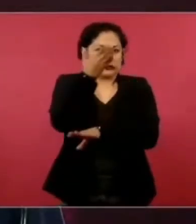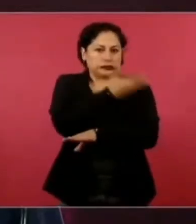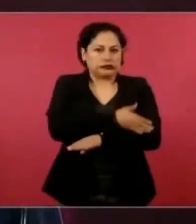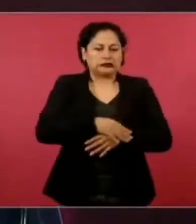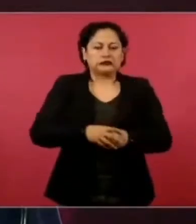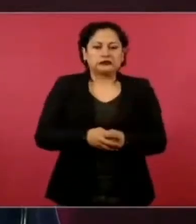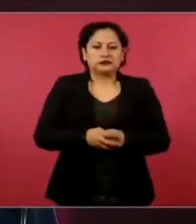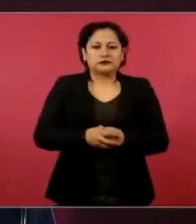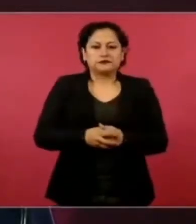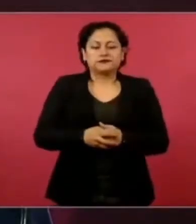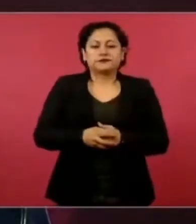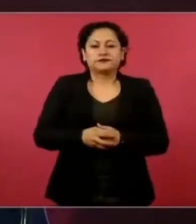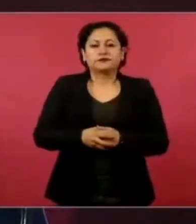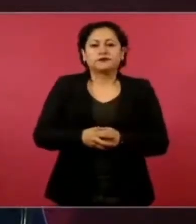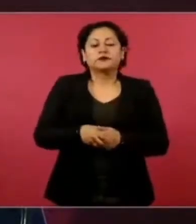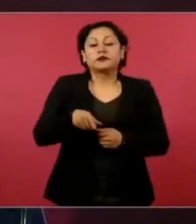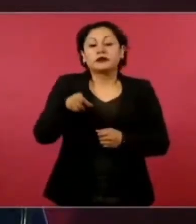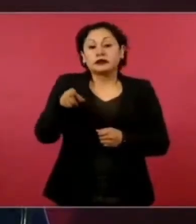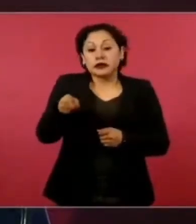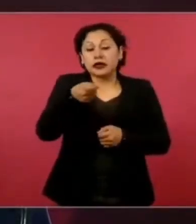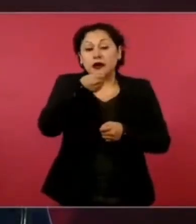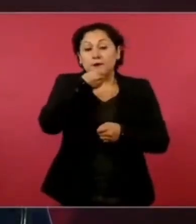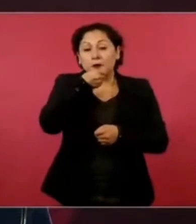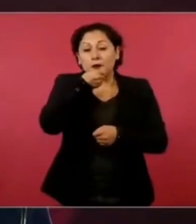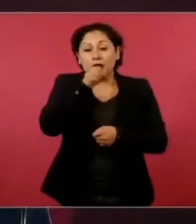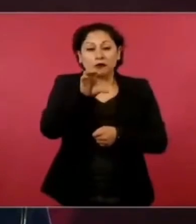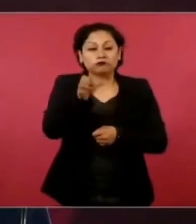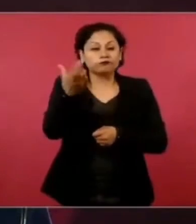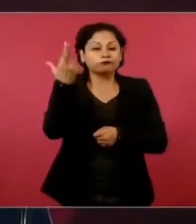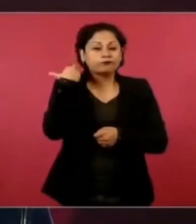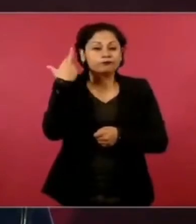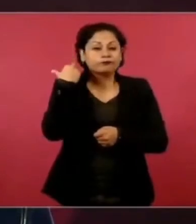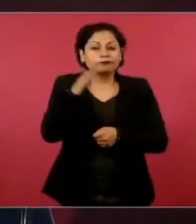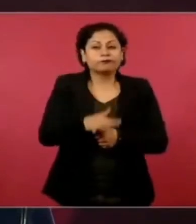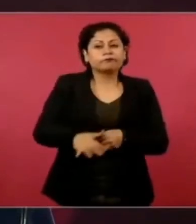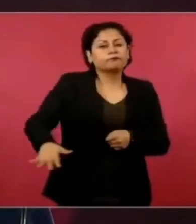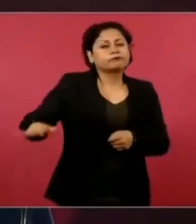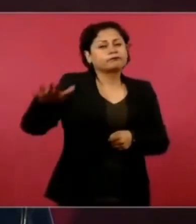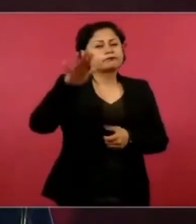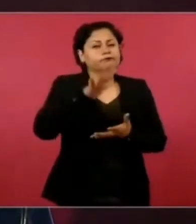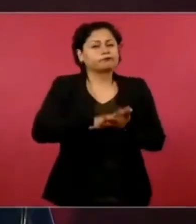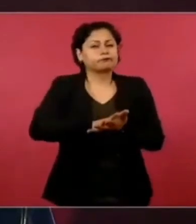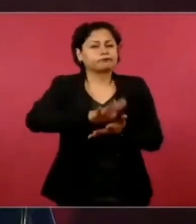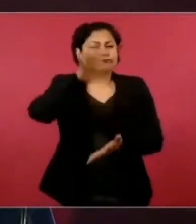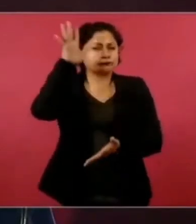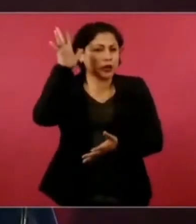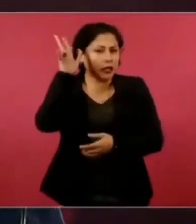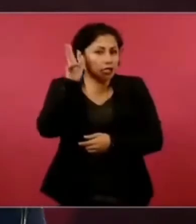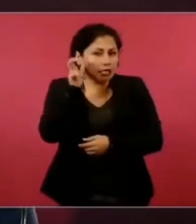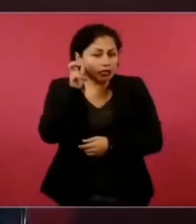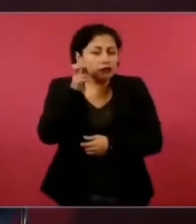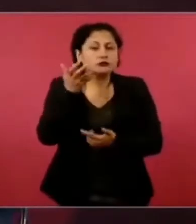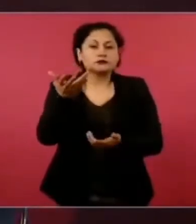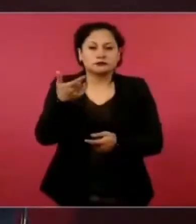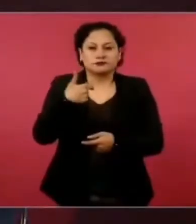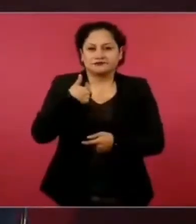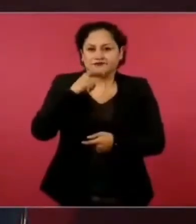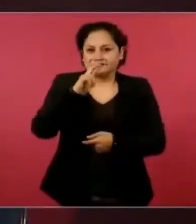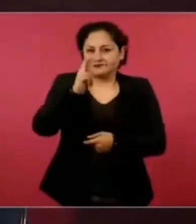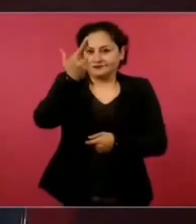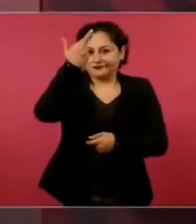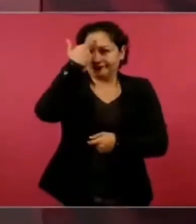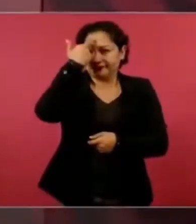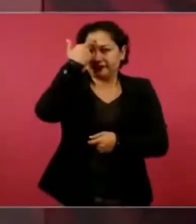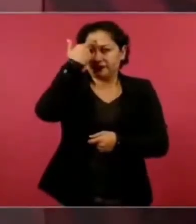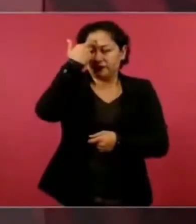era el programa más escuchado en la ciudad. A mí me tocó todavía, cuando